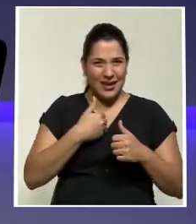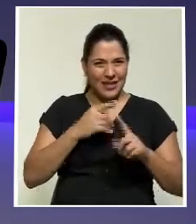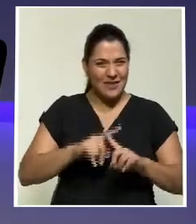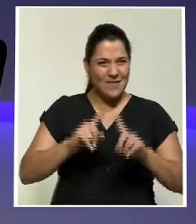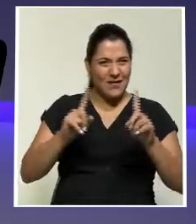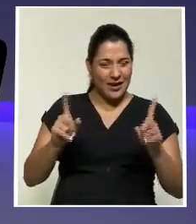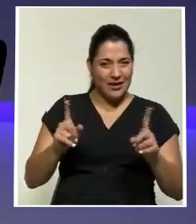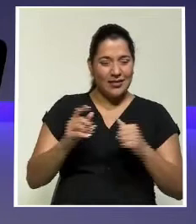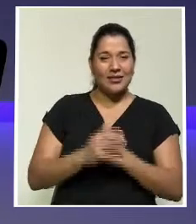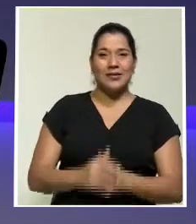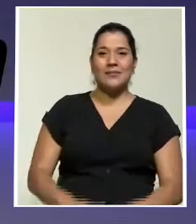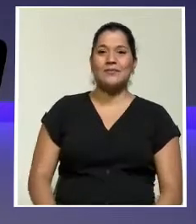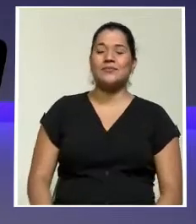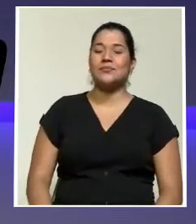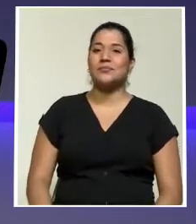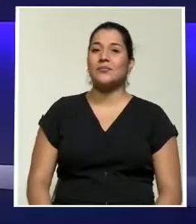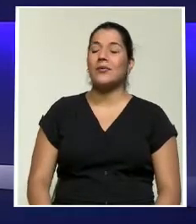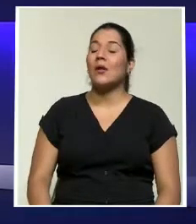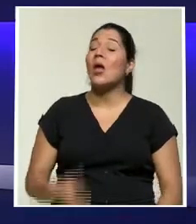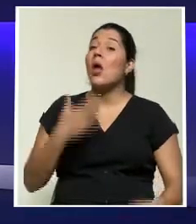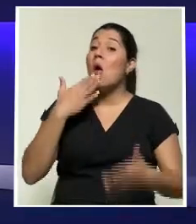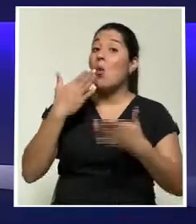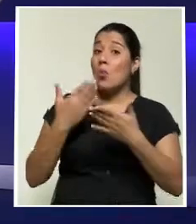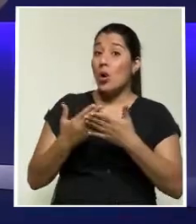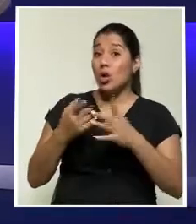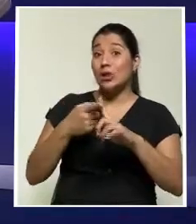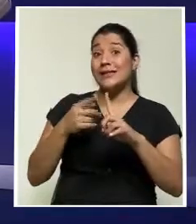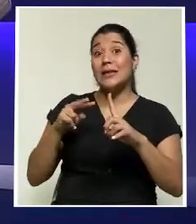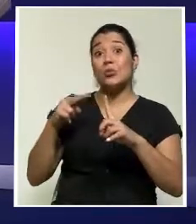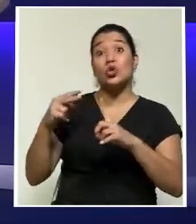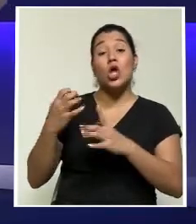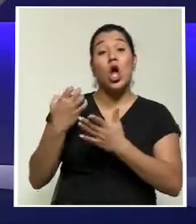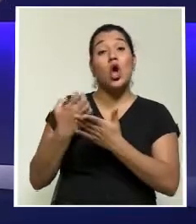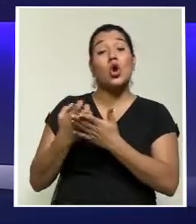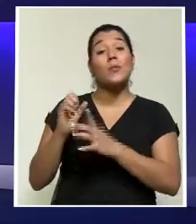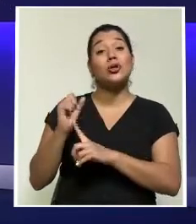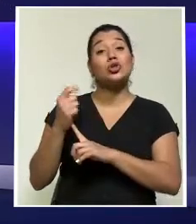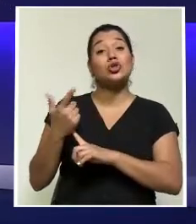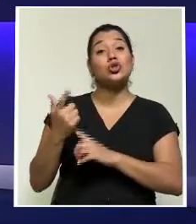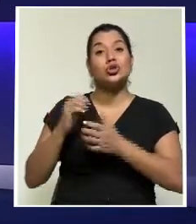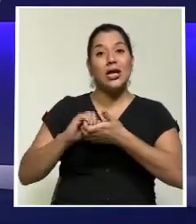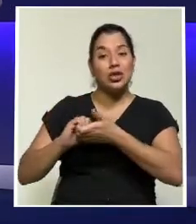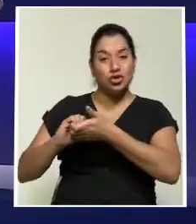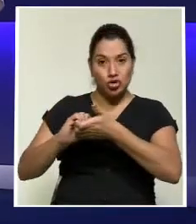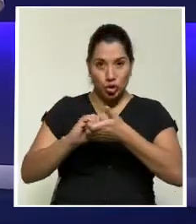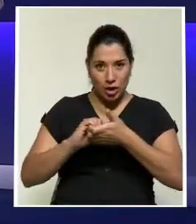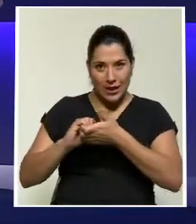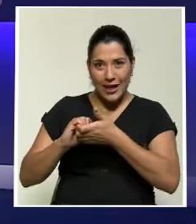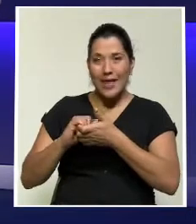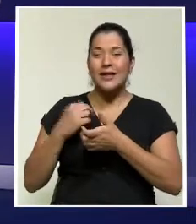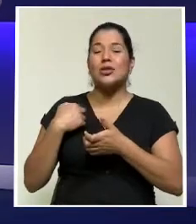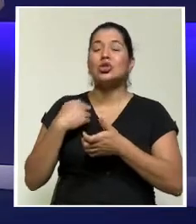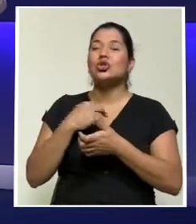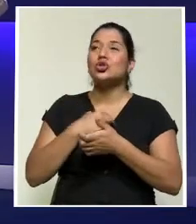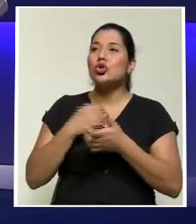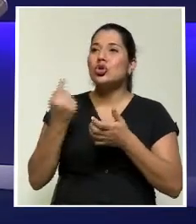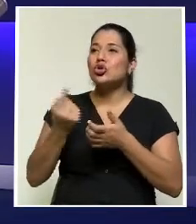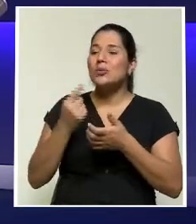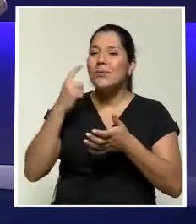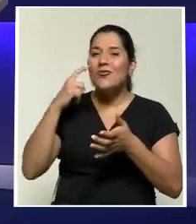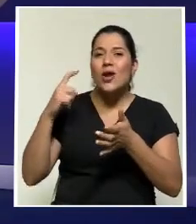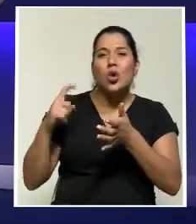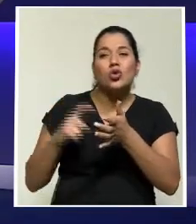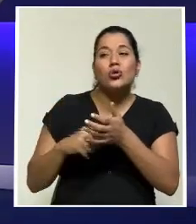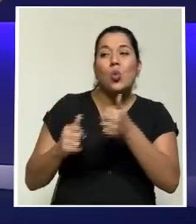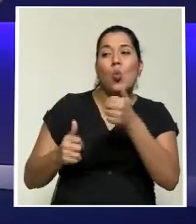social? Bueno, desde la economía social solidaria nos basamos mucho en reconocer las necesidades de las personas,